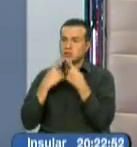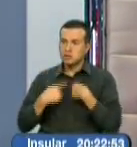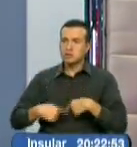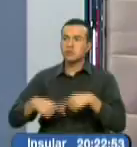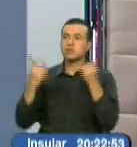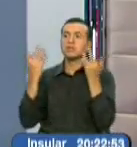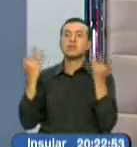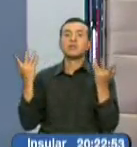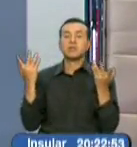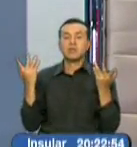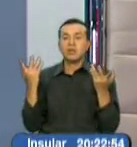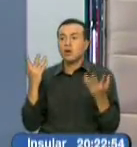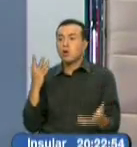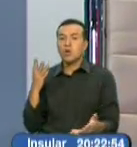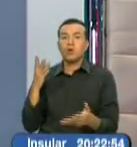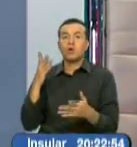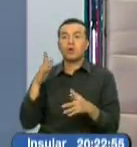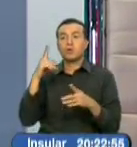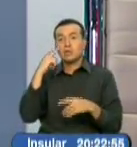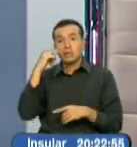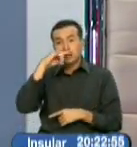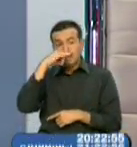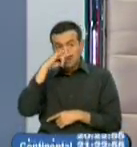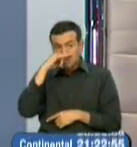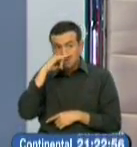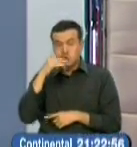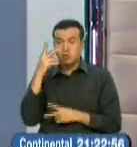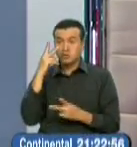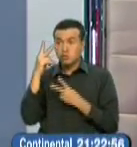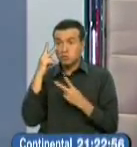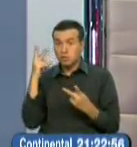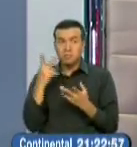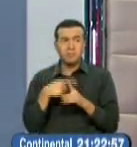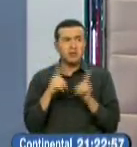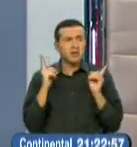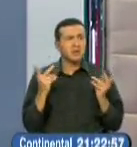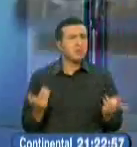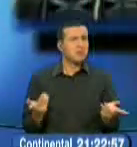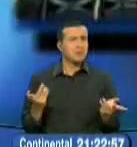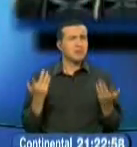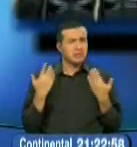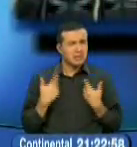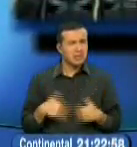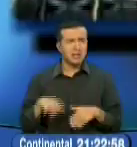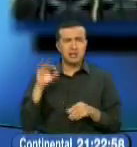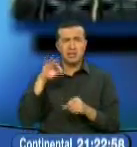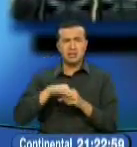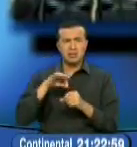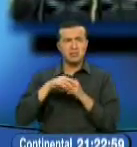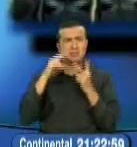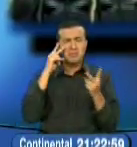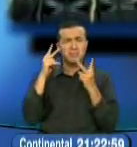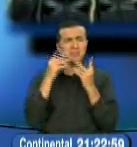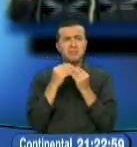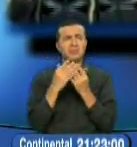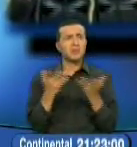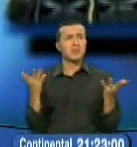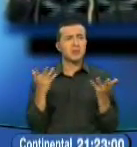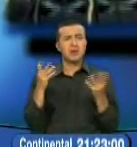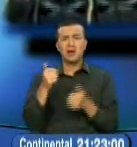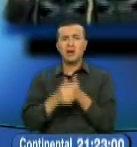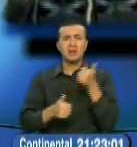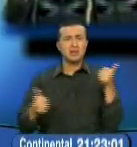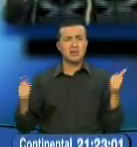de que no se puede utilizar imágenes de niños para las campañas políticas. Sin embargo, ya luego de las elecciones vemos a